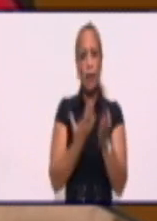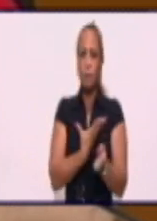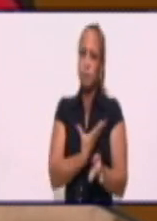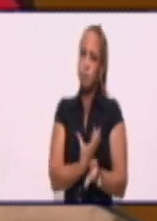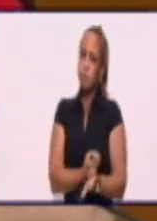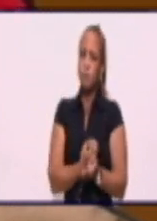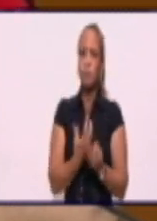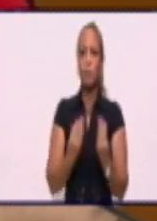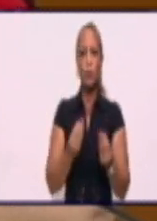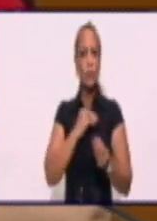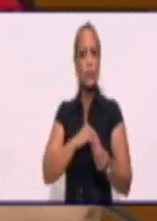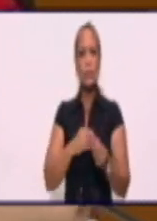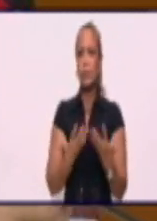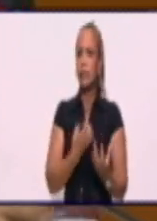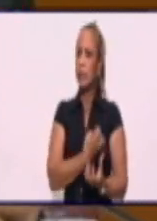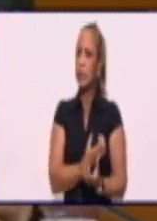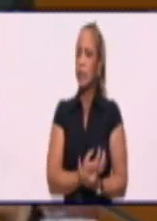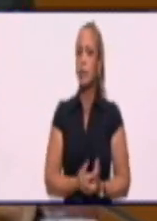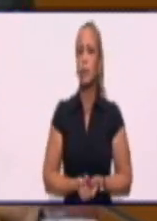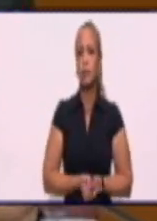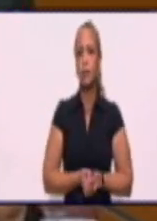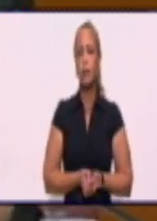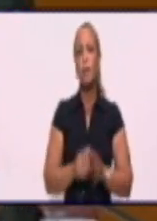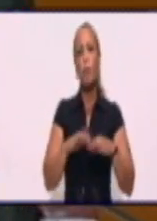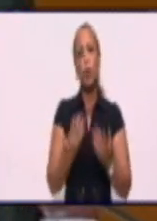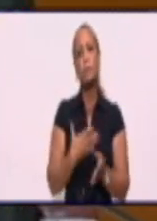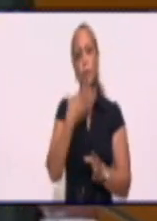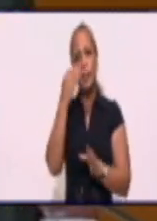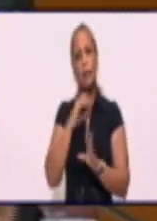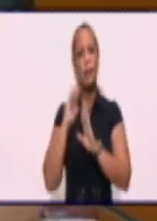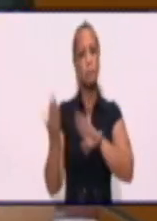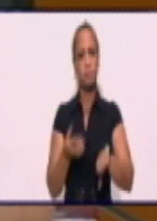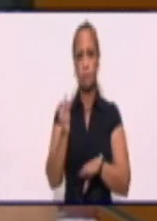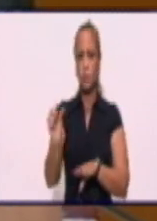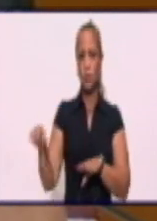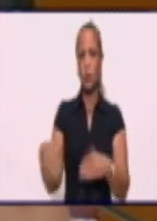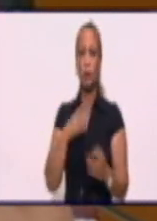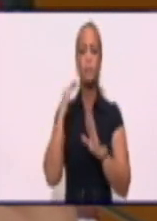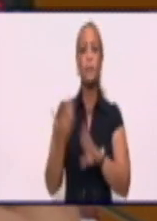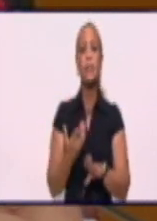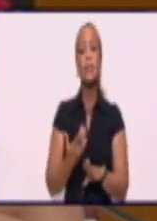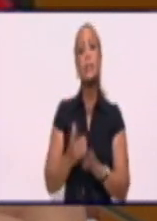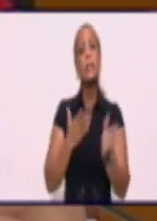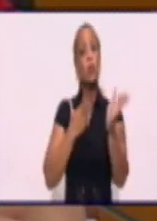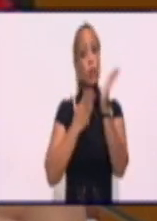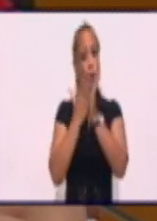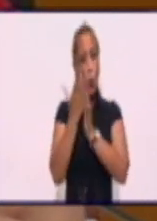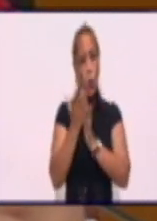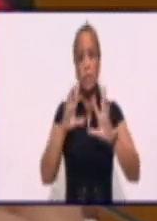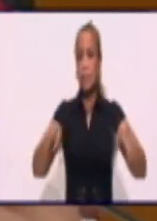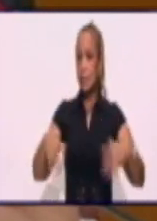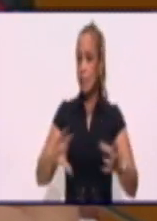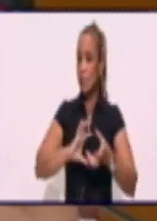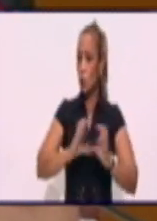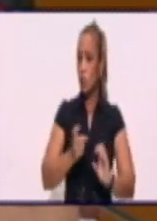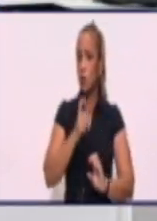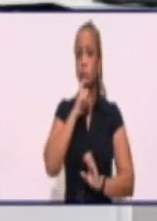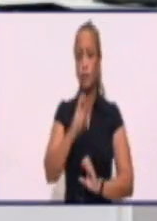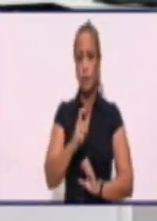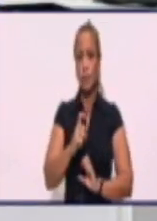dolor y bueno, tuvimos que lamentar esas pérdidas en las últimas 24 horas. Continúa siendo una situación compleja